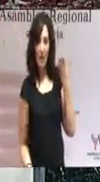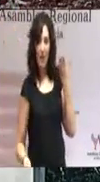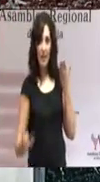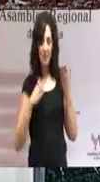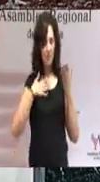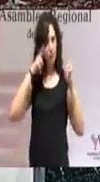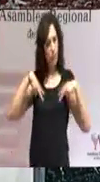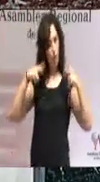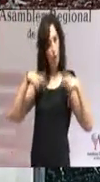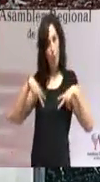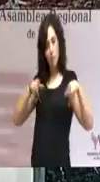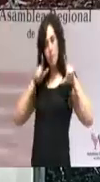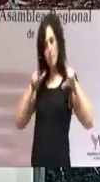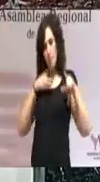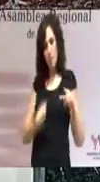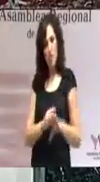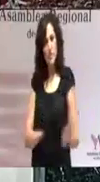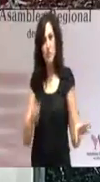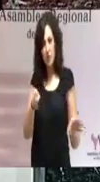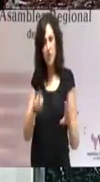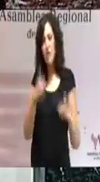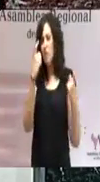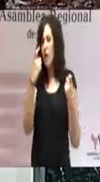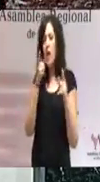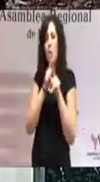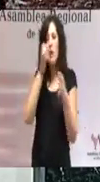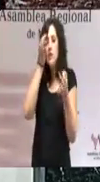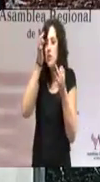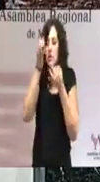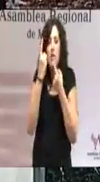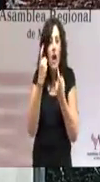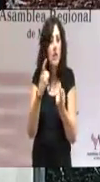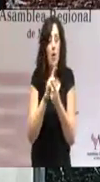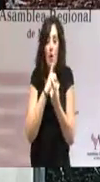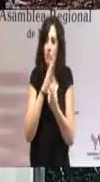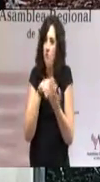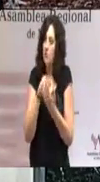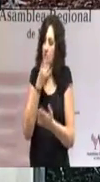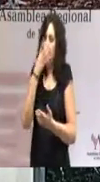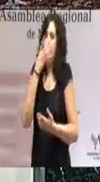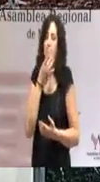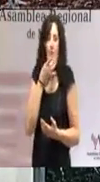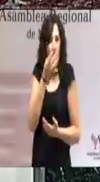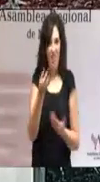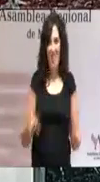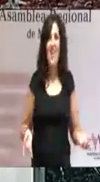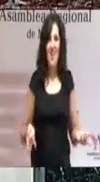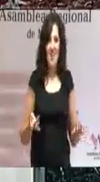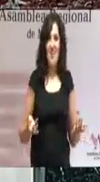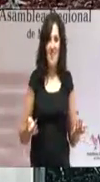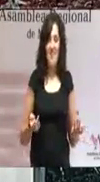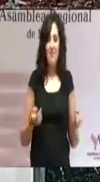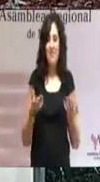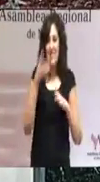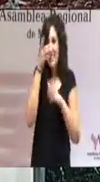eso sí que es una falta de rigor sonrojante. Por lo tanto, nadie va a